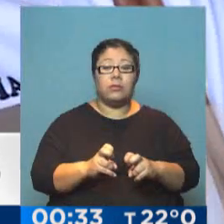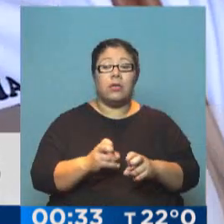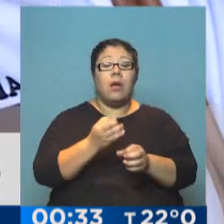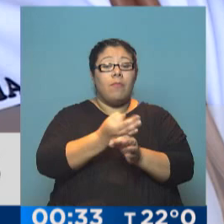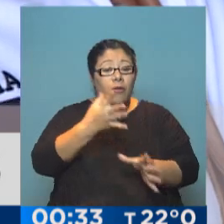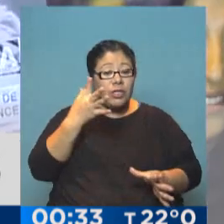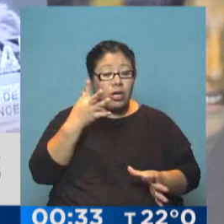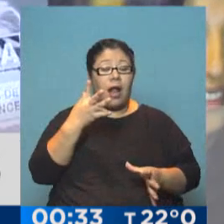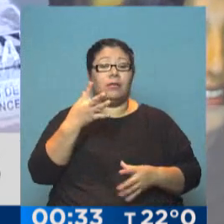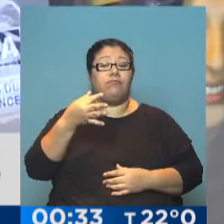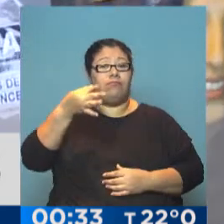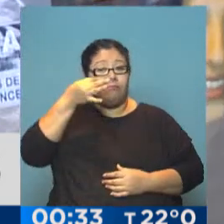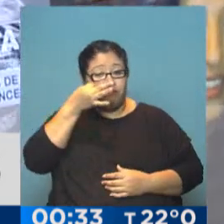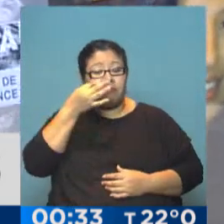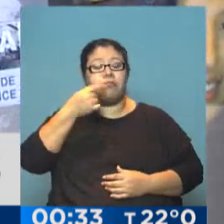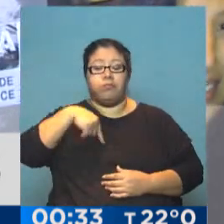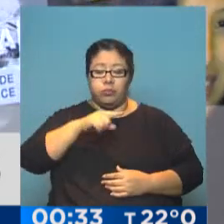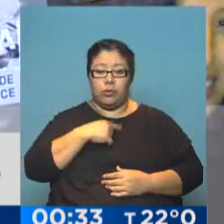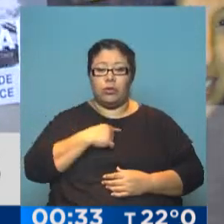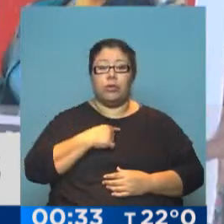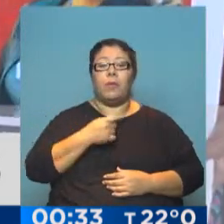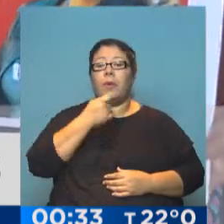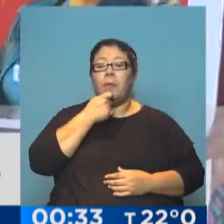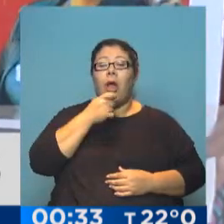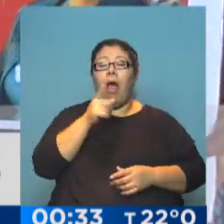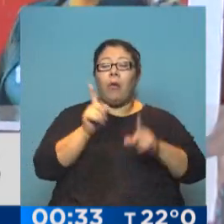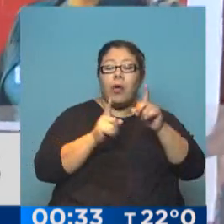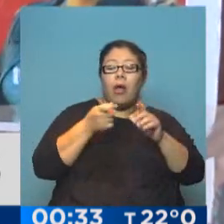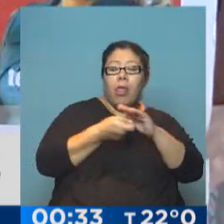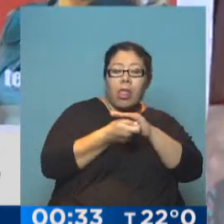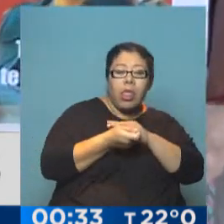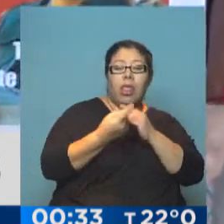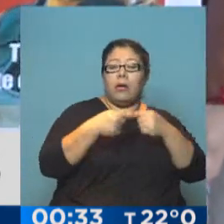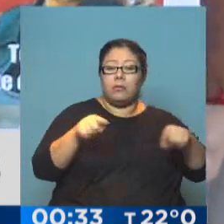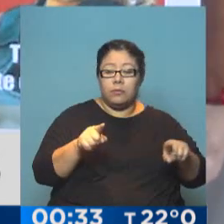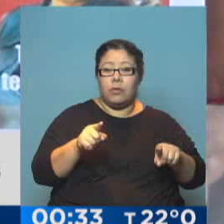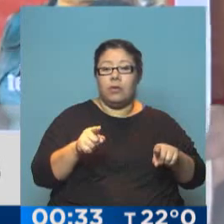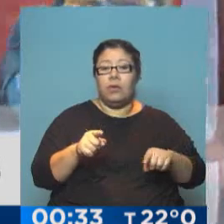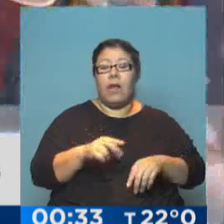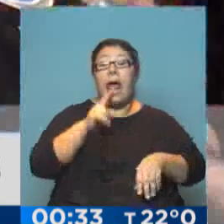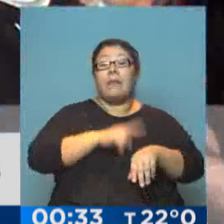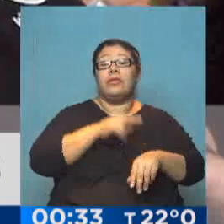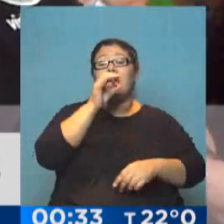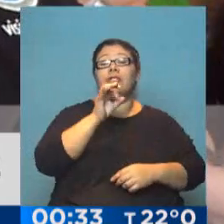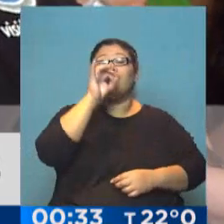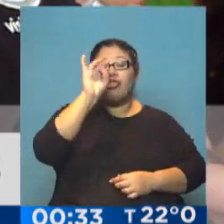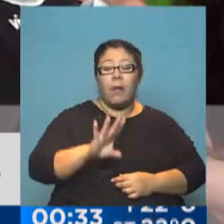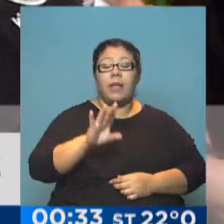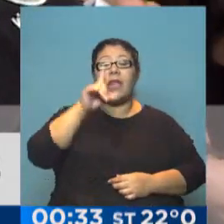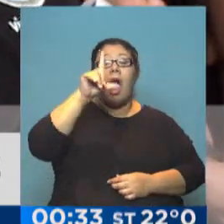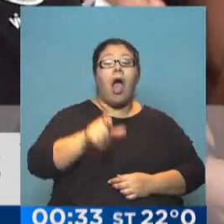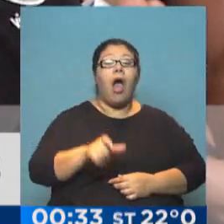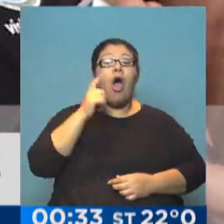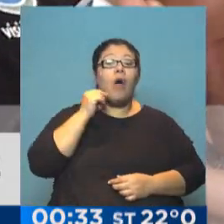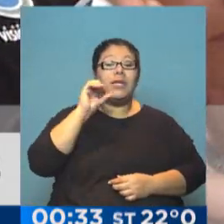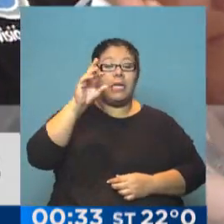muy concretamente y no de los peritos que manipularon las pericias para responsabilizar únicamente a Marcos Córdoba.